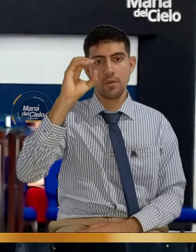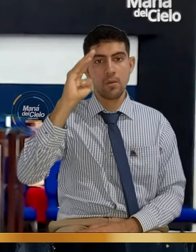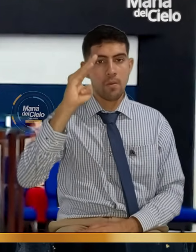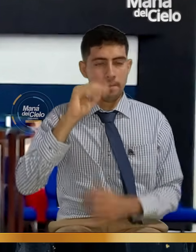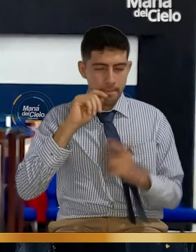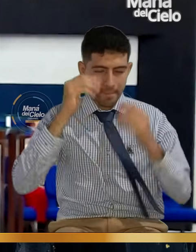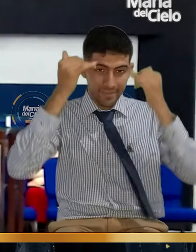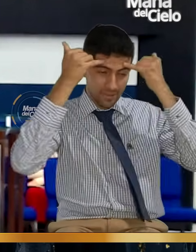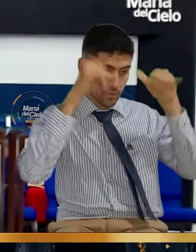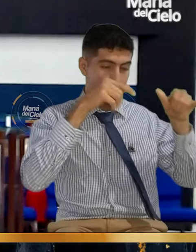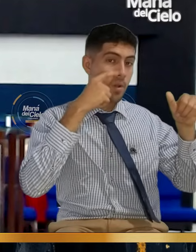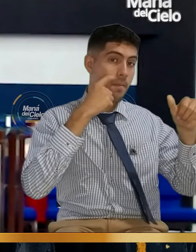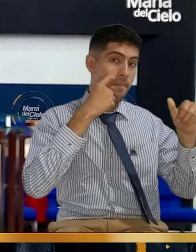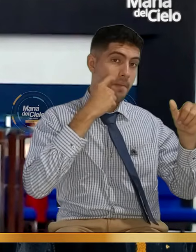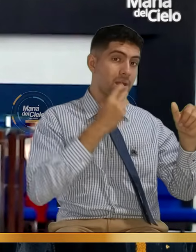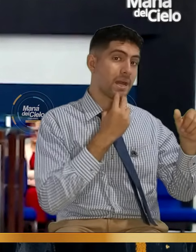hijo perdió.